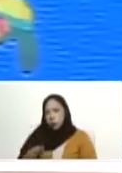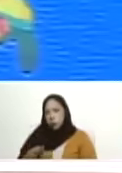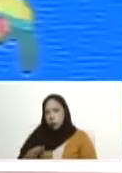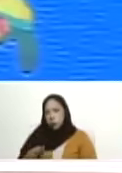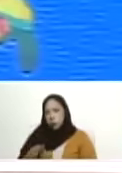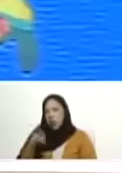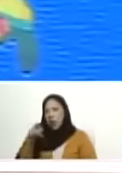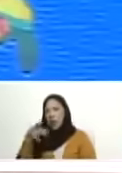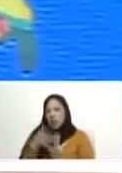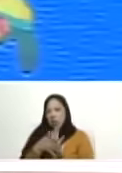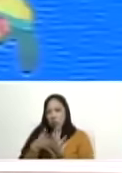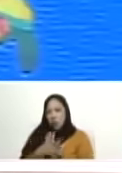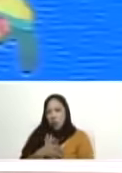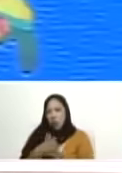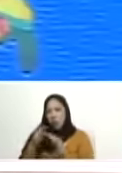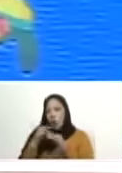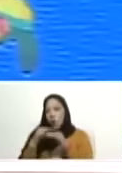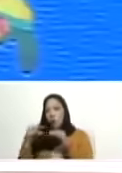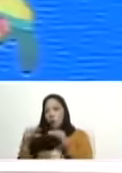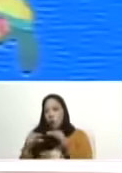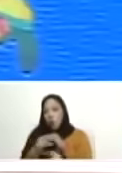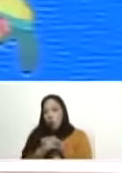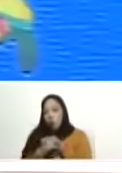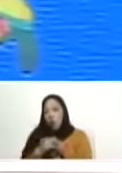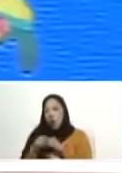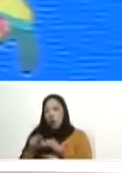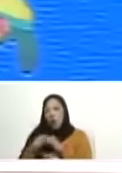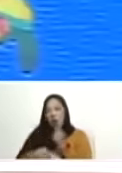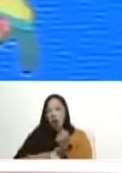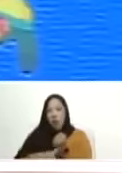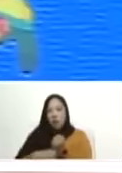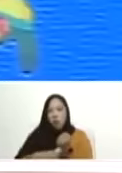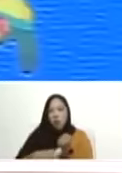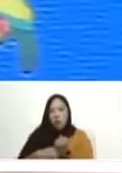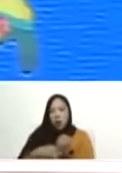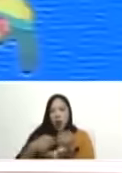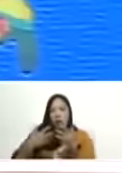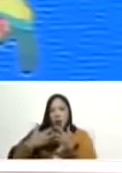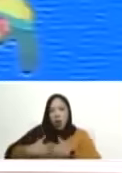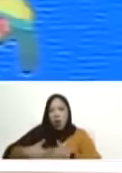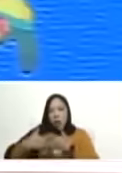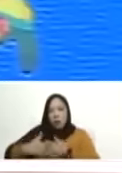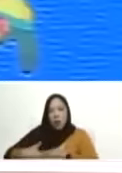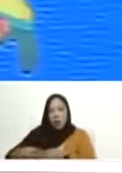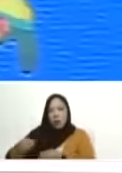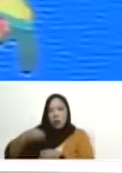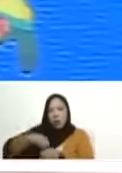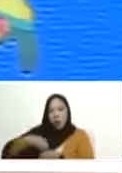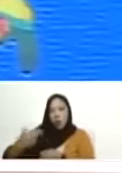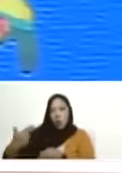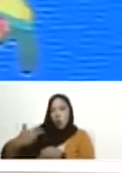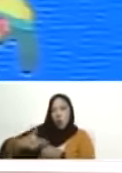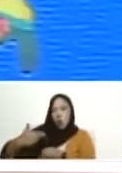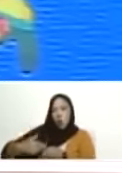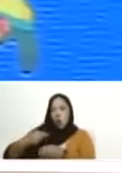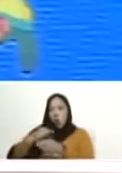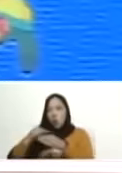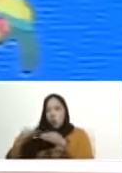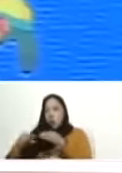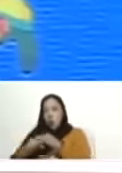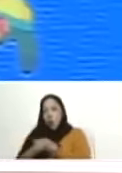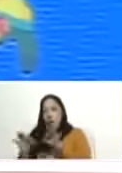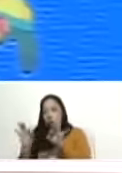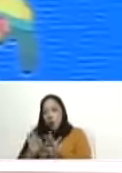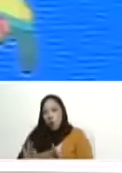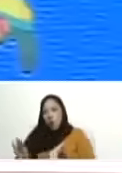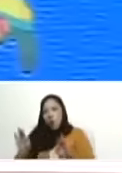gobierno títere de Guyana? ¿Con qué cuenta las transnacionales petroleras que están detrás de la pretensión de Guyana?